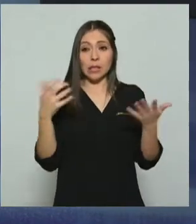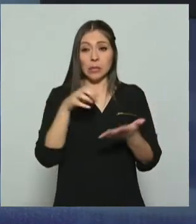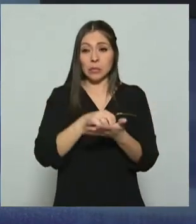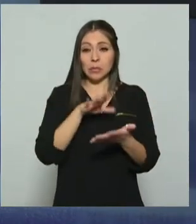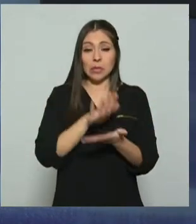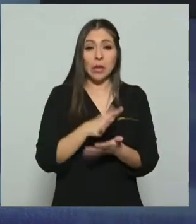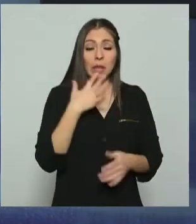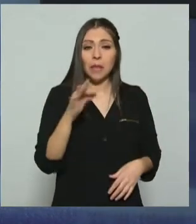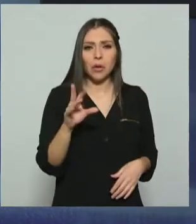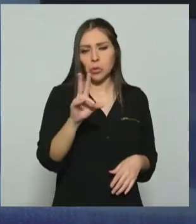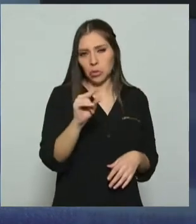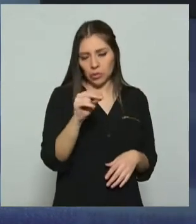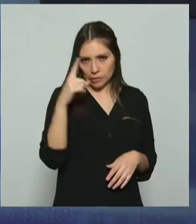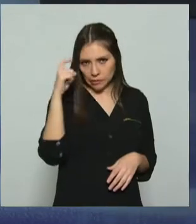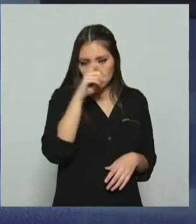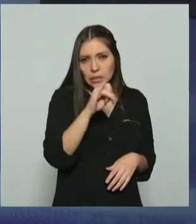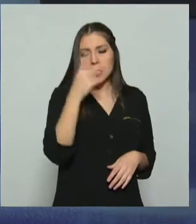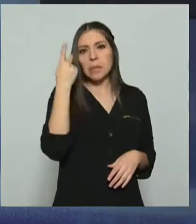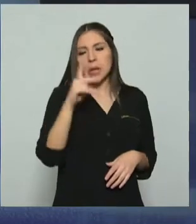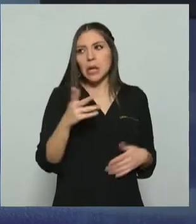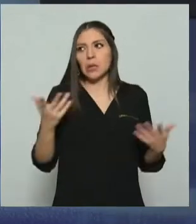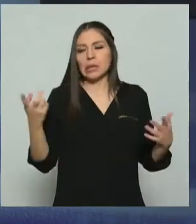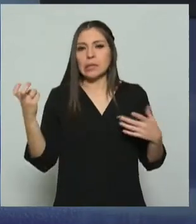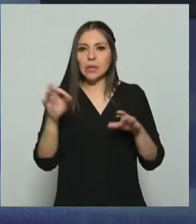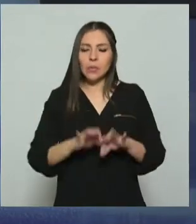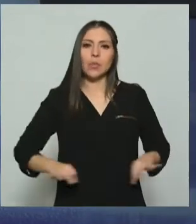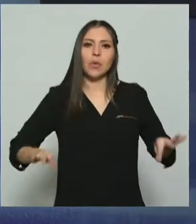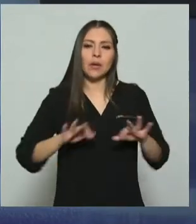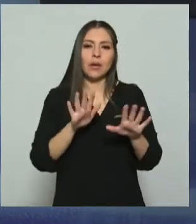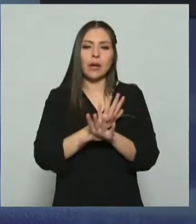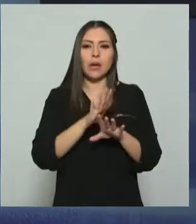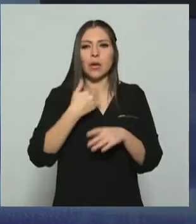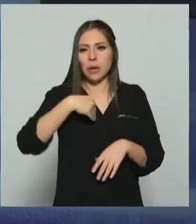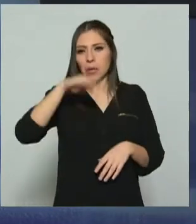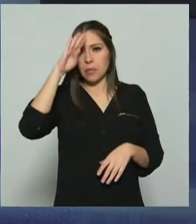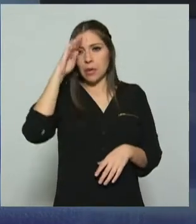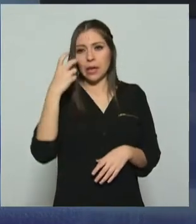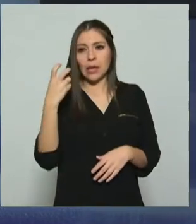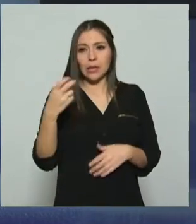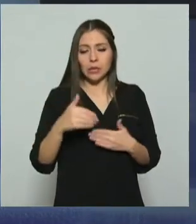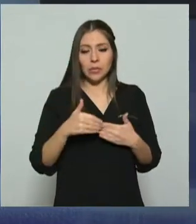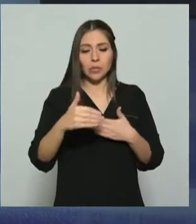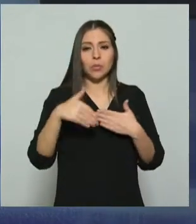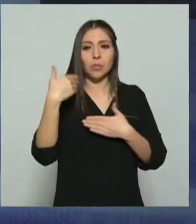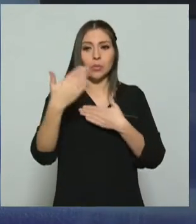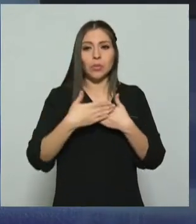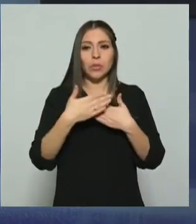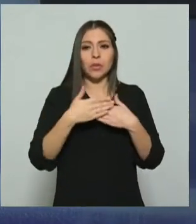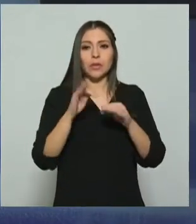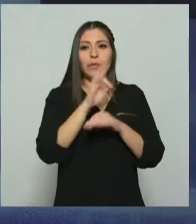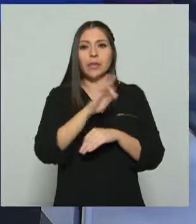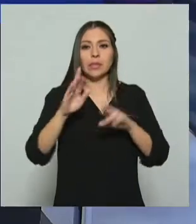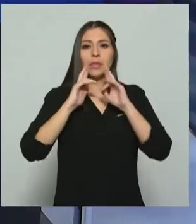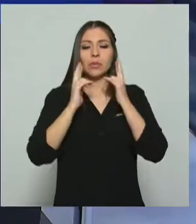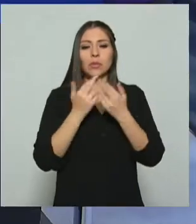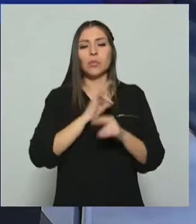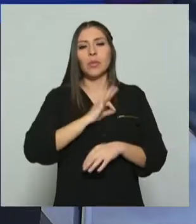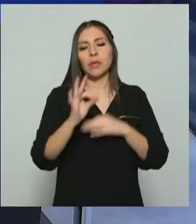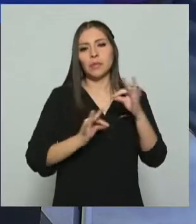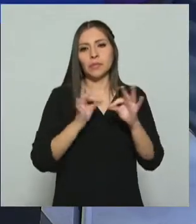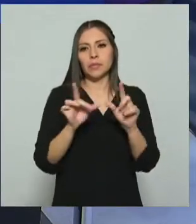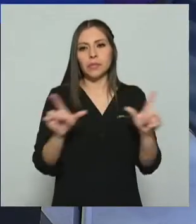sí es un avance muy importante y yo creo que estaríamos en condiciones de tenerlo listo para este periodo de sesiones. Claro, bueno, generalmente, Rosalinda, tú